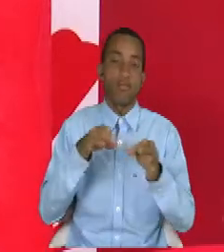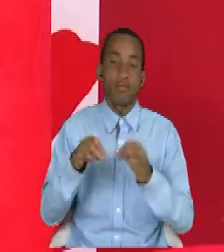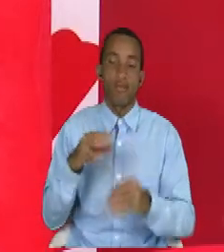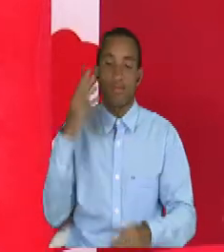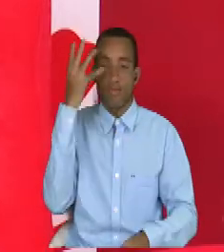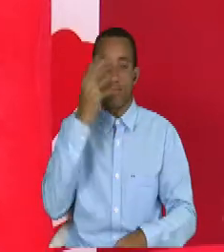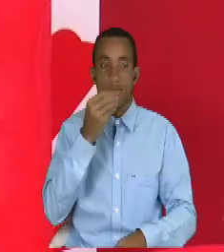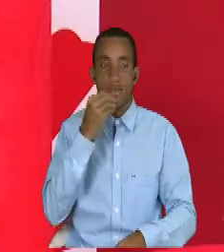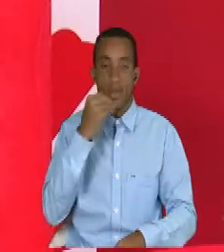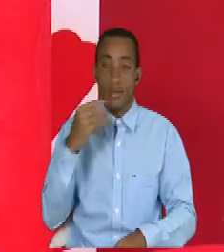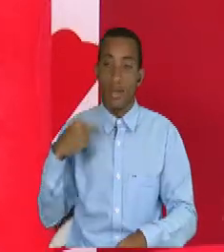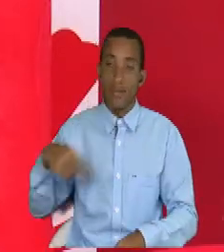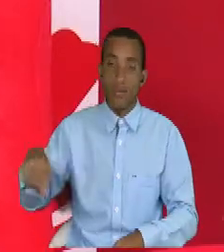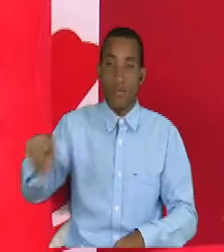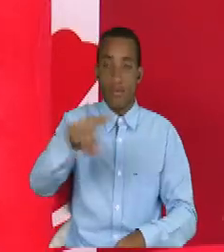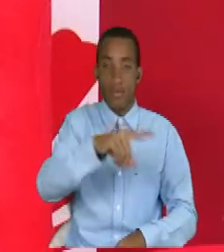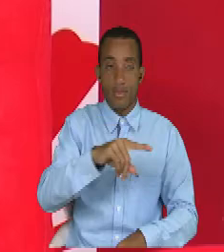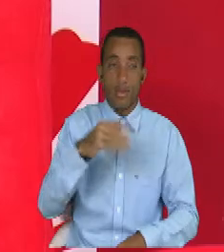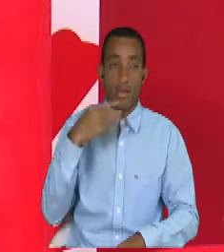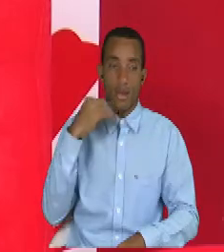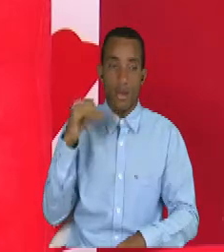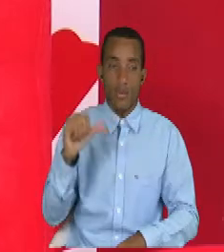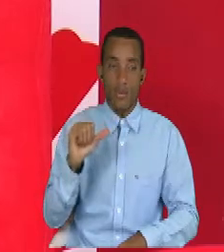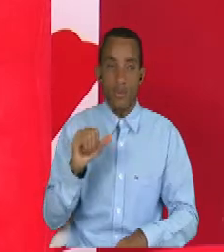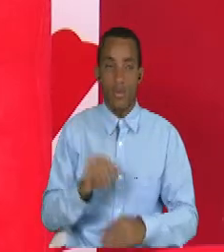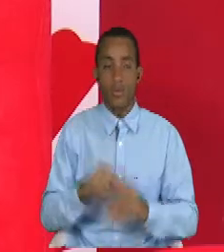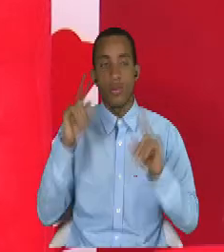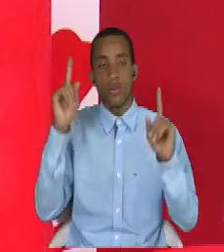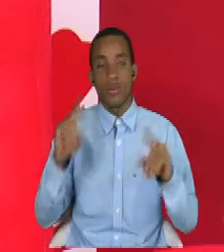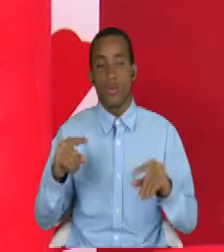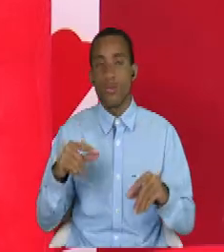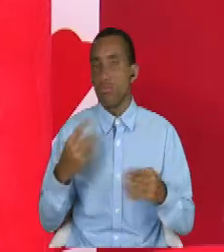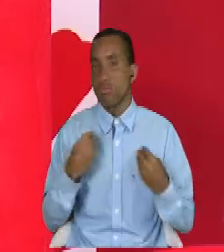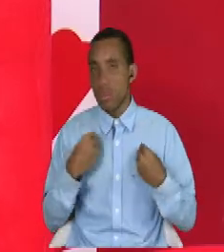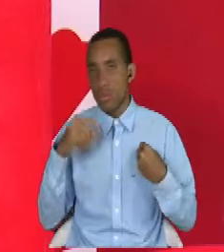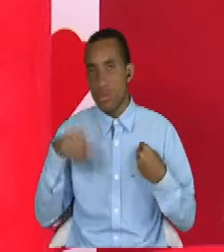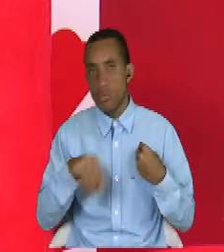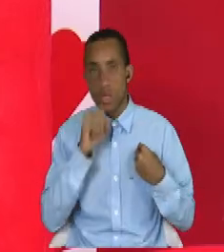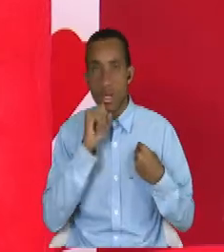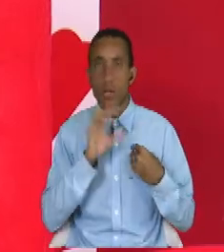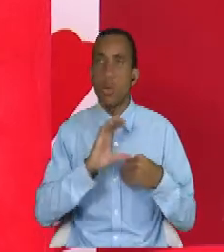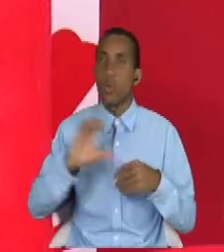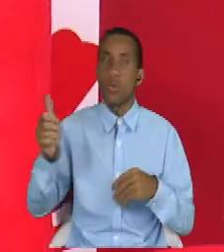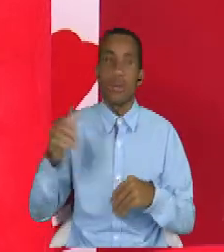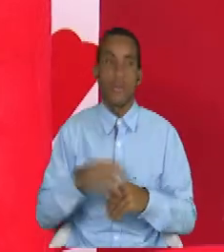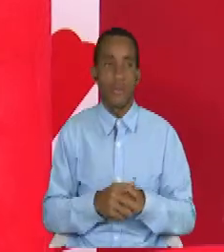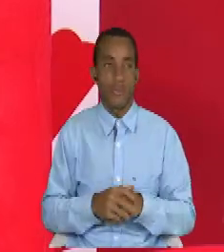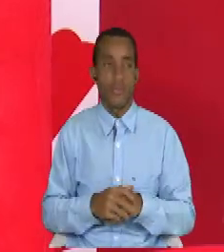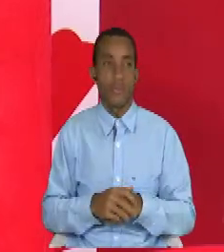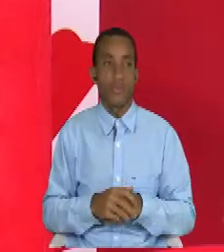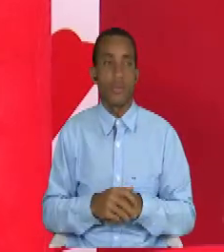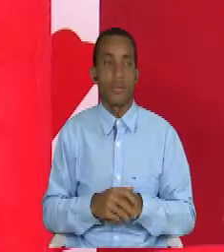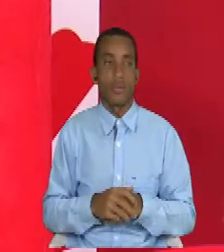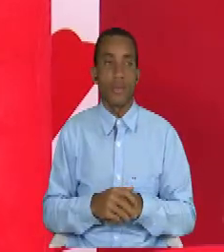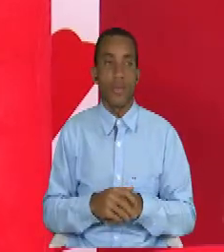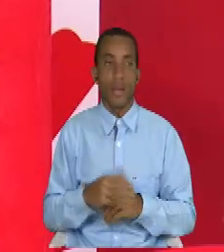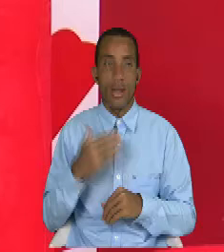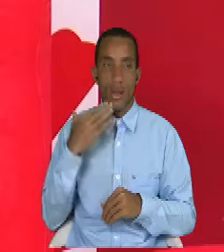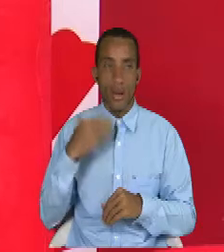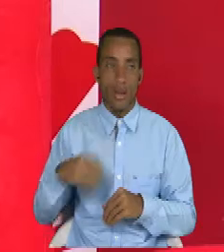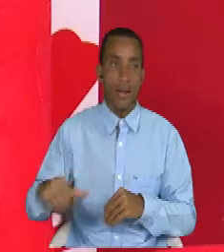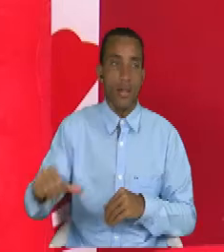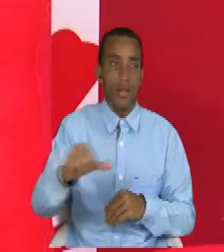bellas a nosotras las mujeres que vivimos acá barrancabermeja y también en cualquier otra parte no bueno y les cuento que ellas se sumaron